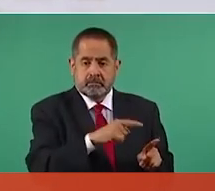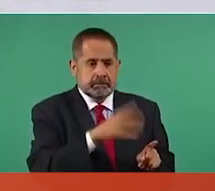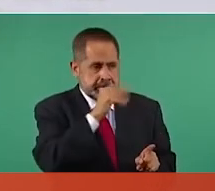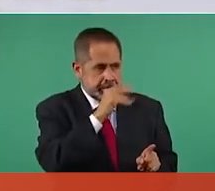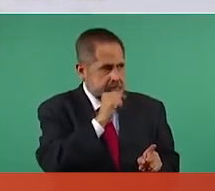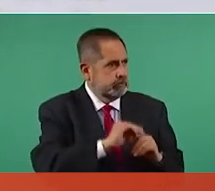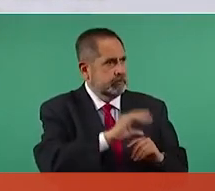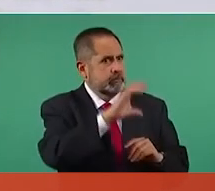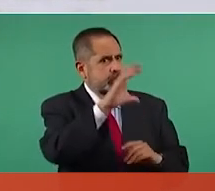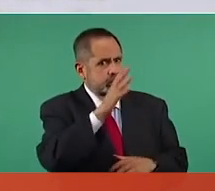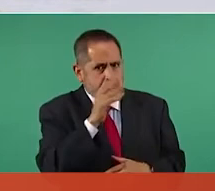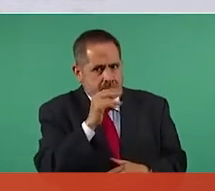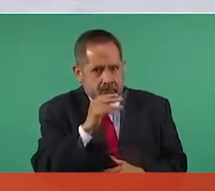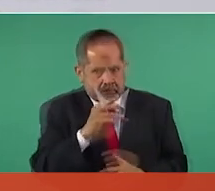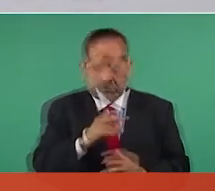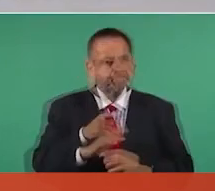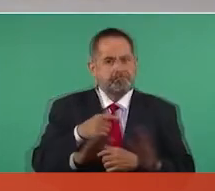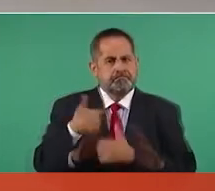¿Por qué?